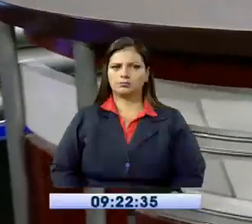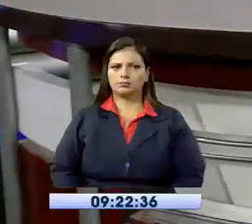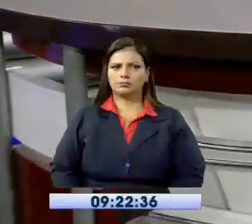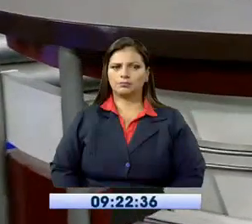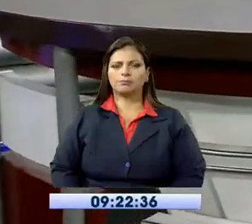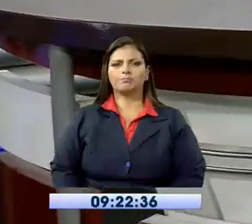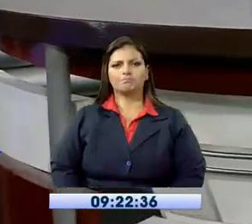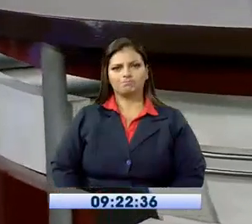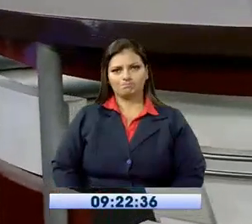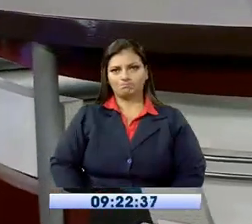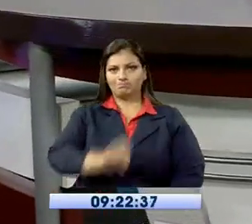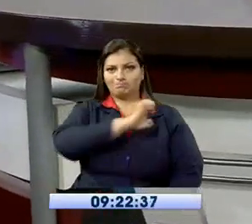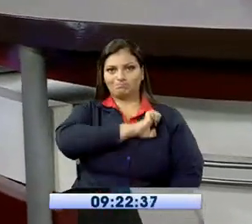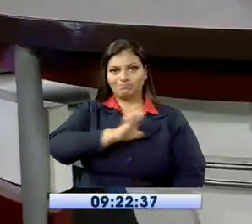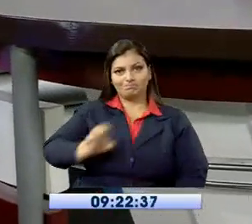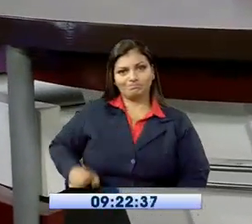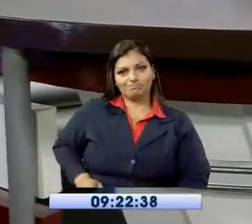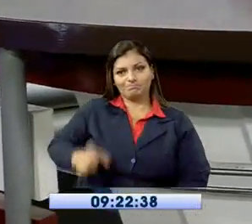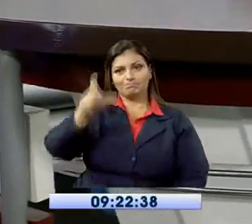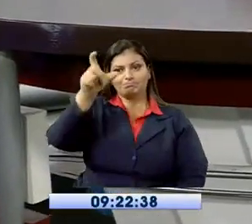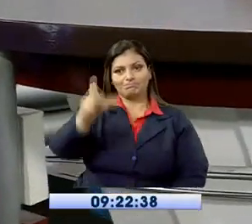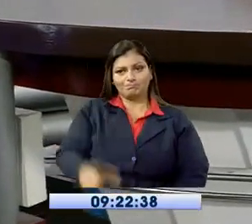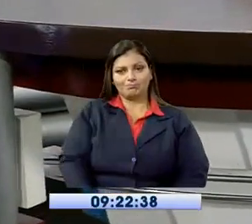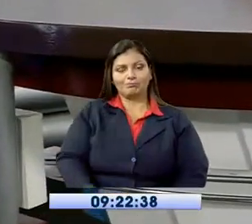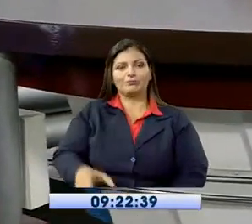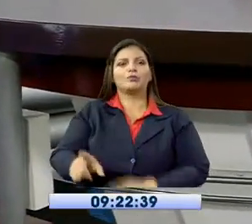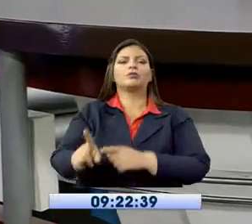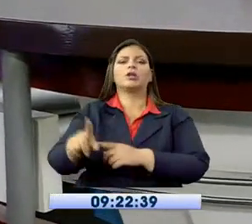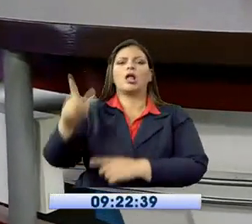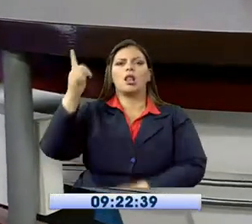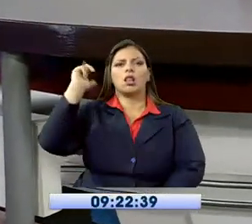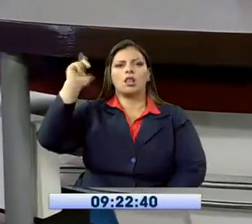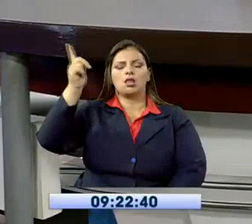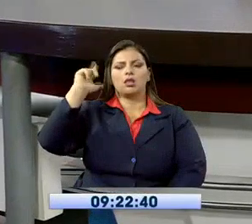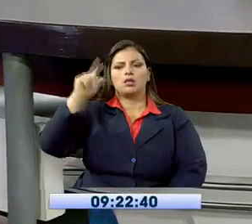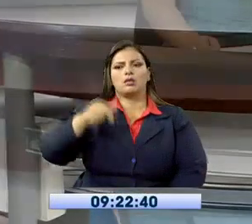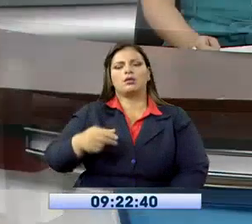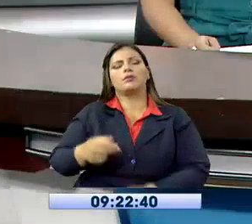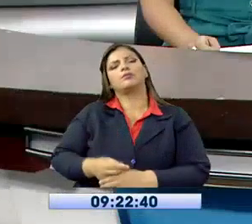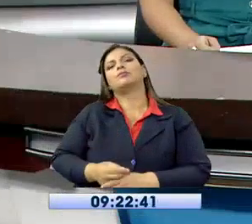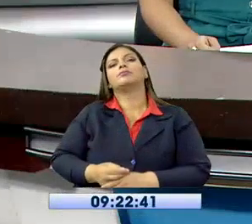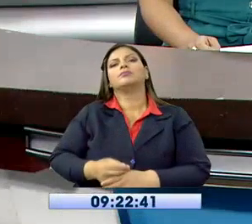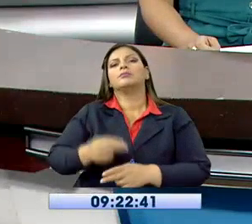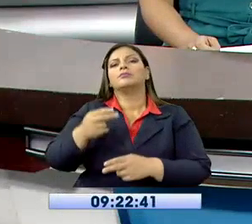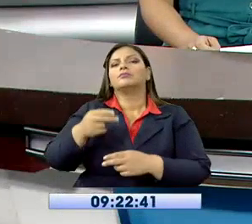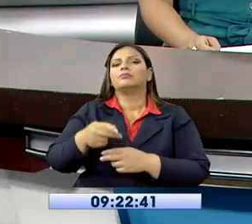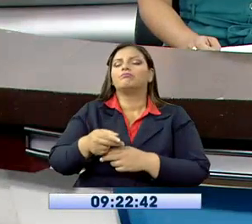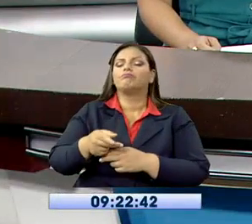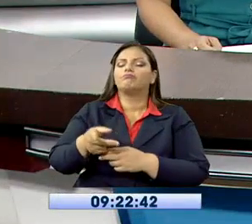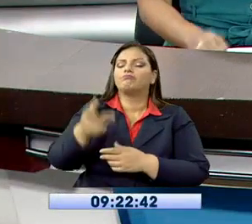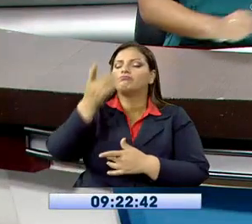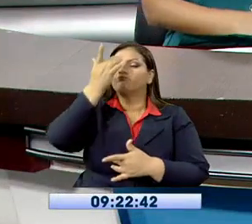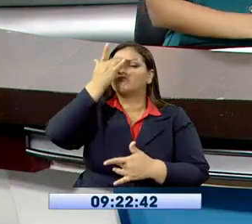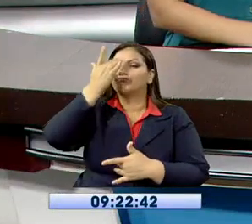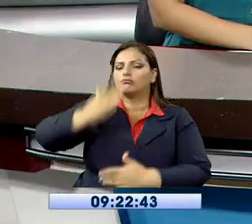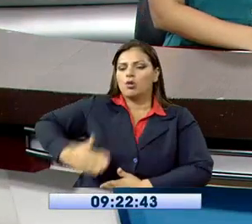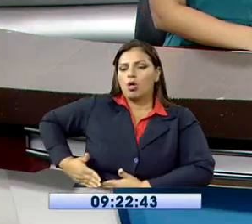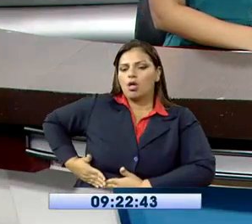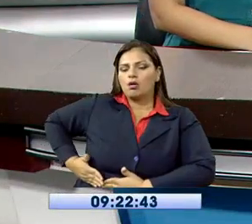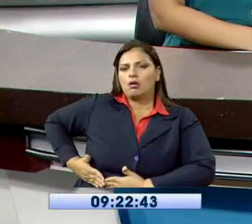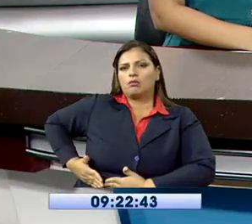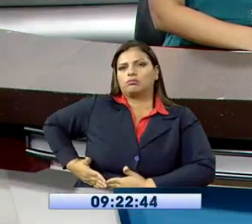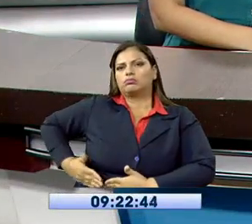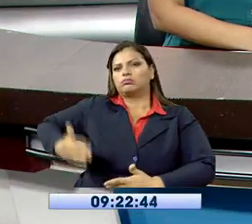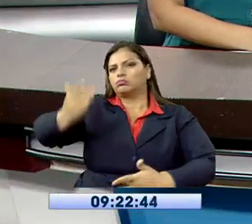El líder de la barra Boca del Pozo, Giuseppe Cabana, falleció en Guayaquil debido a una afectación hepática. El cuerpo fue